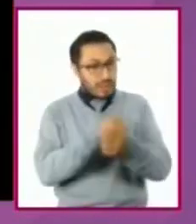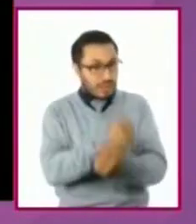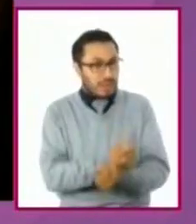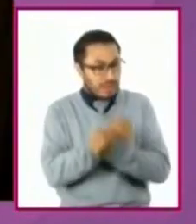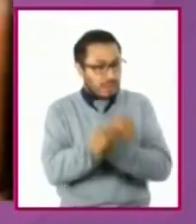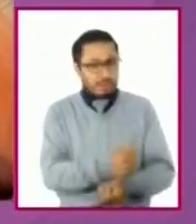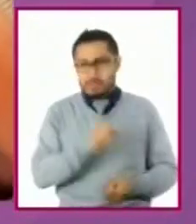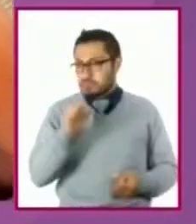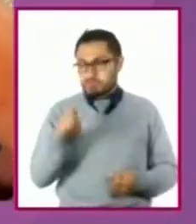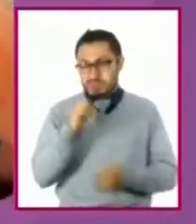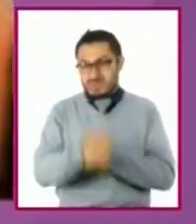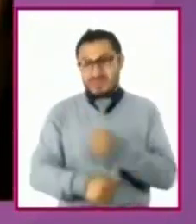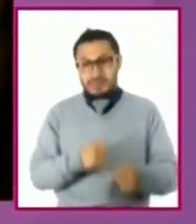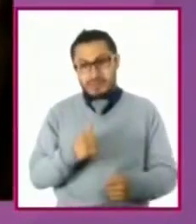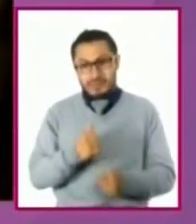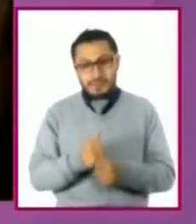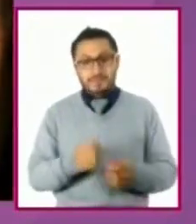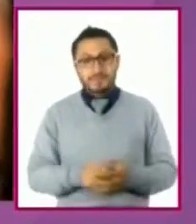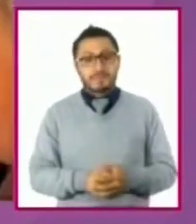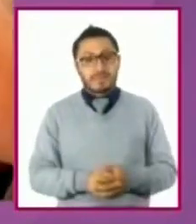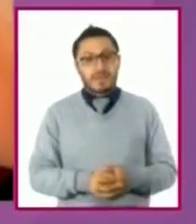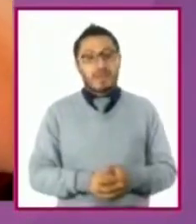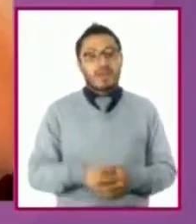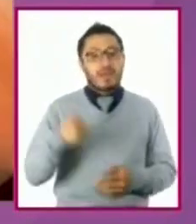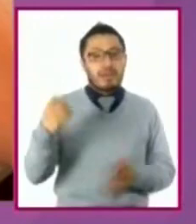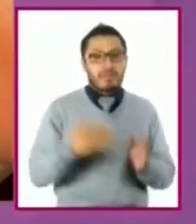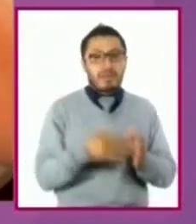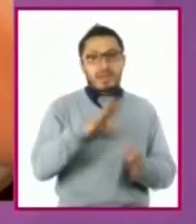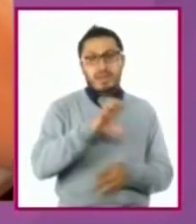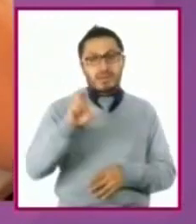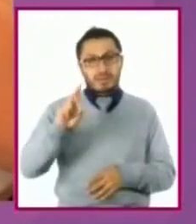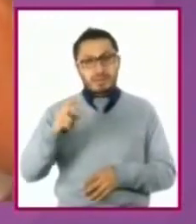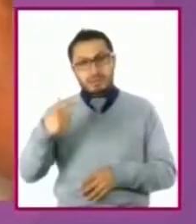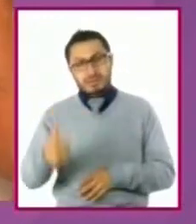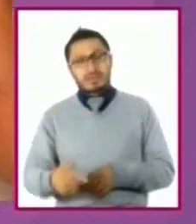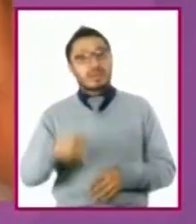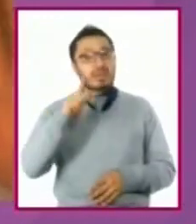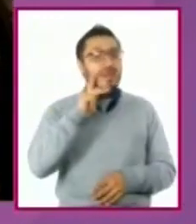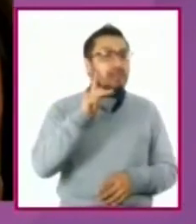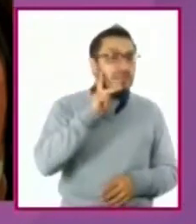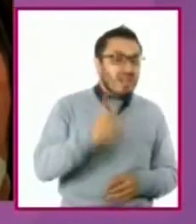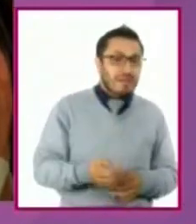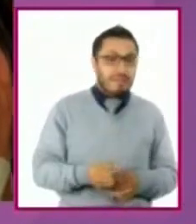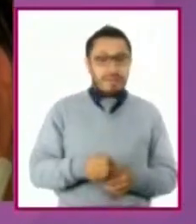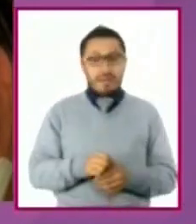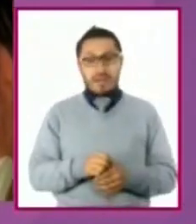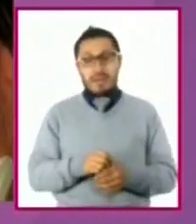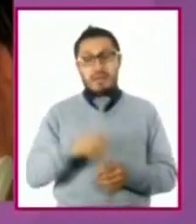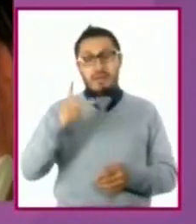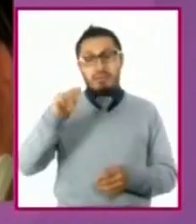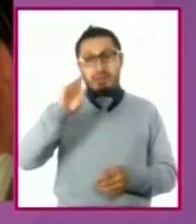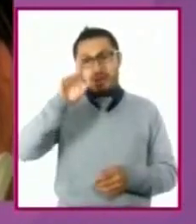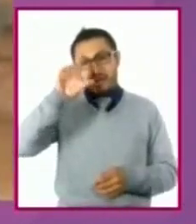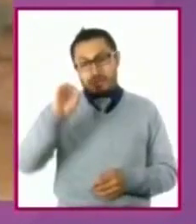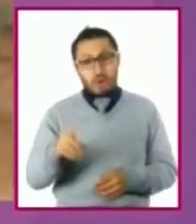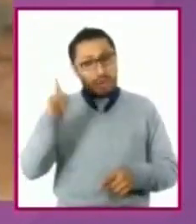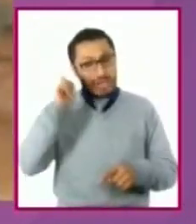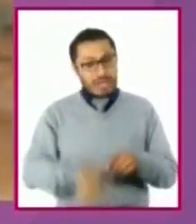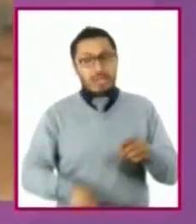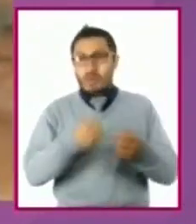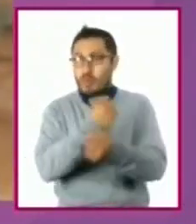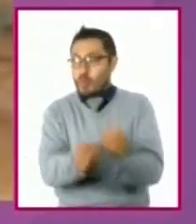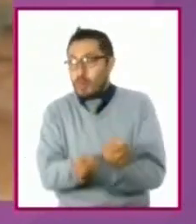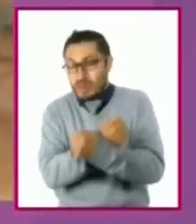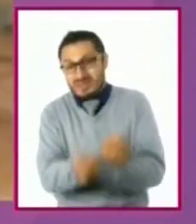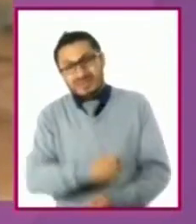En 1537, el Papa Pablo III condenó la esclavitud de los habitantes de las colonias y 5 años más tarde,